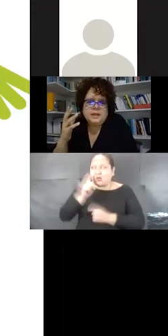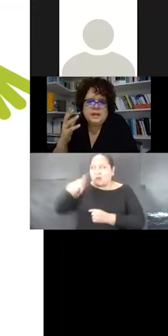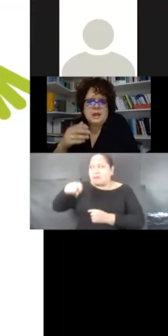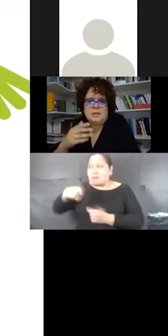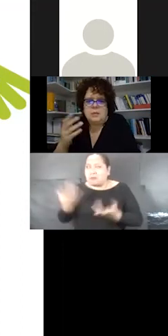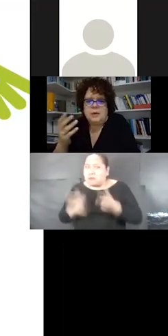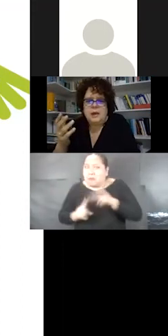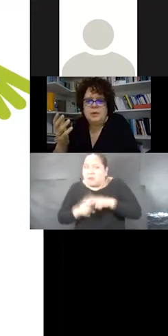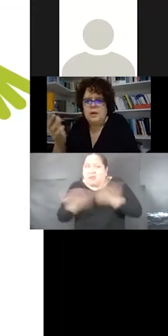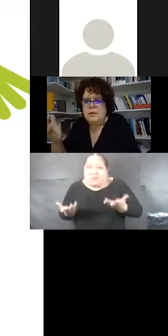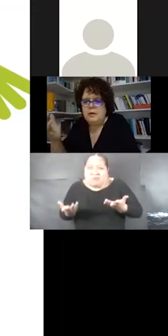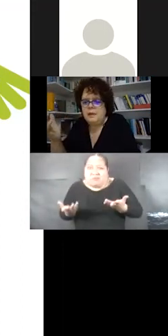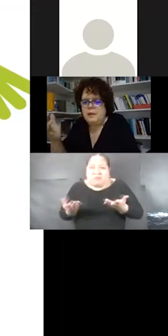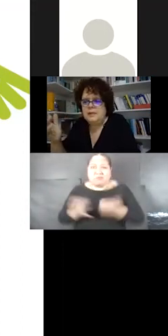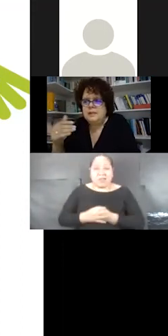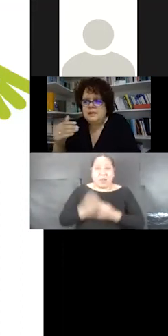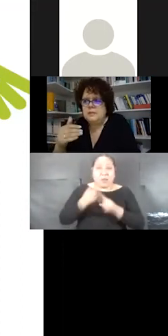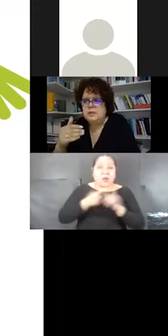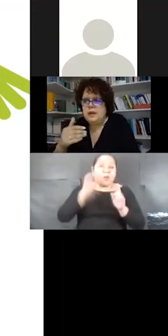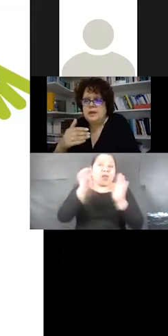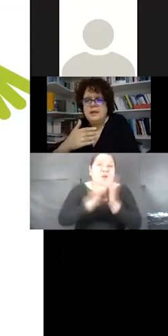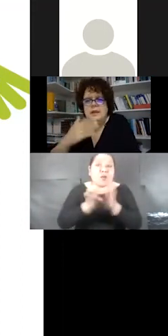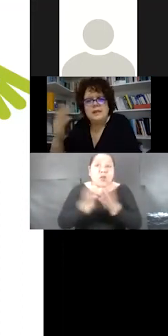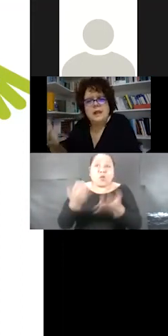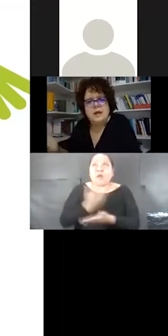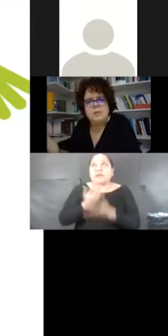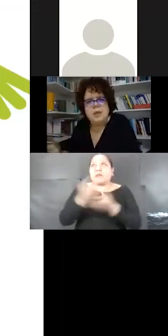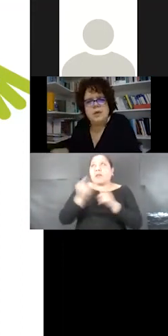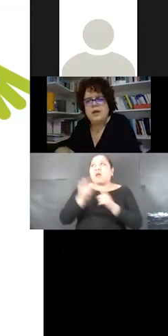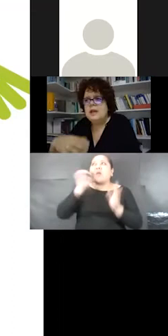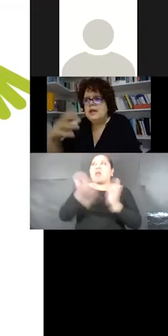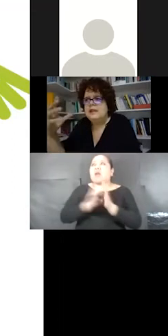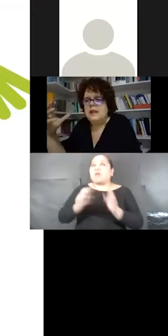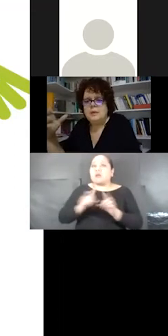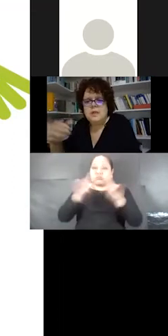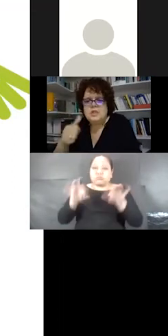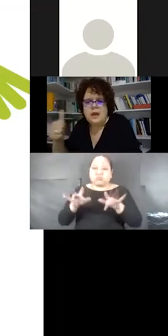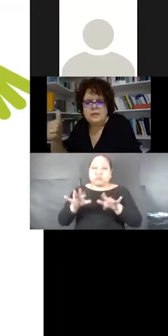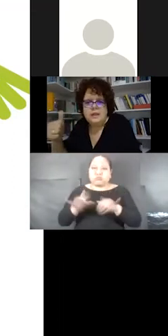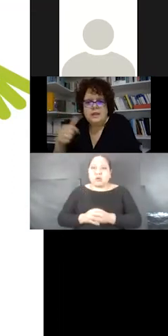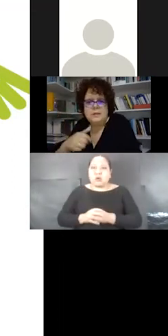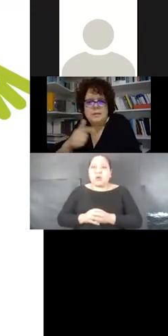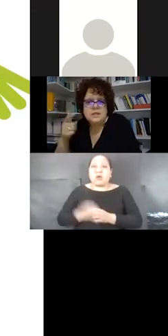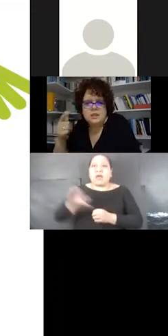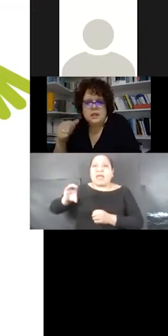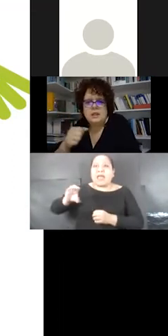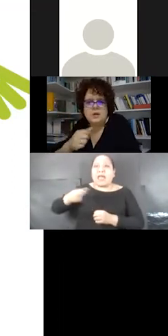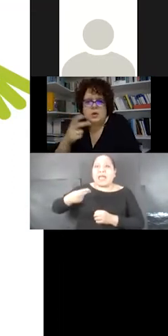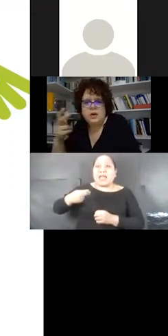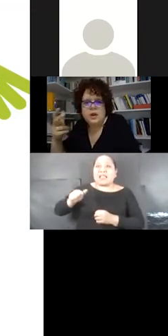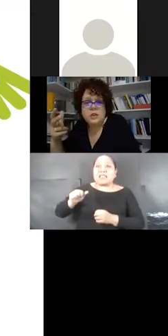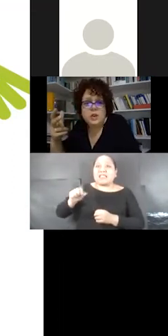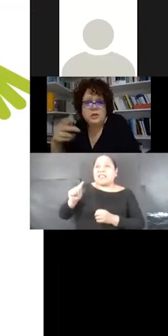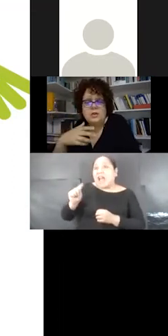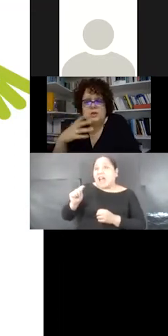aparecerá. Pero, por ejemplo, las nuevas palabras que tenemos a raíz de que sale la computadora y tenemos el chat, el messenger, el